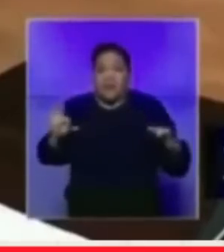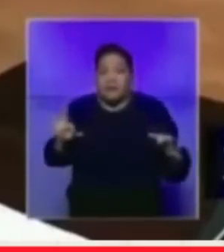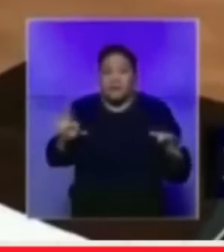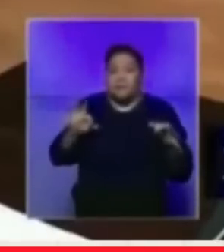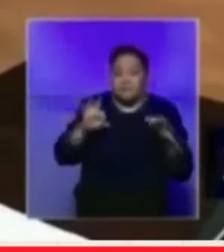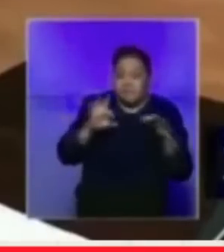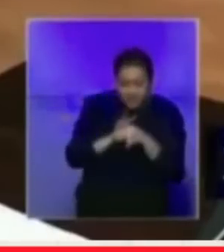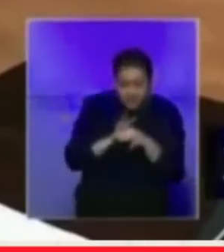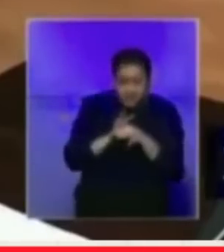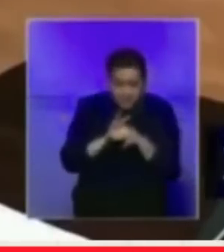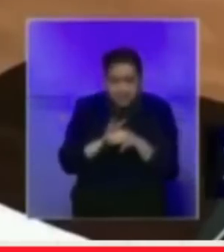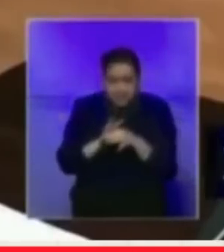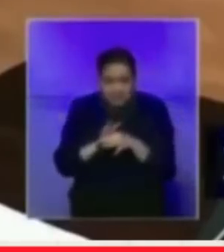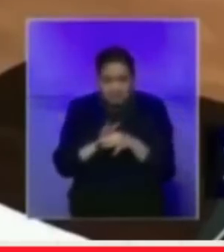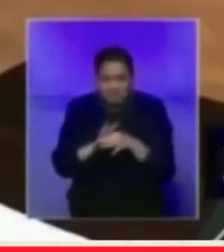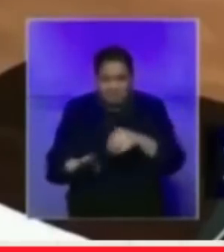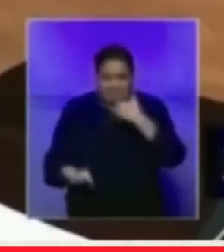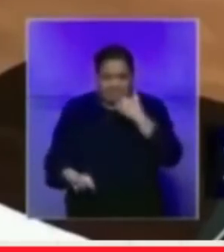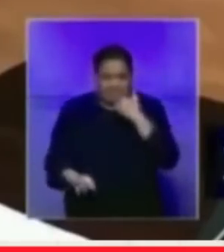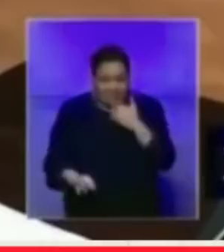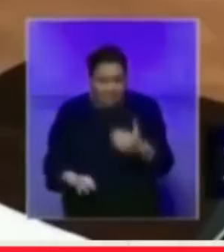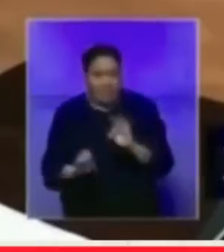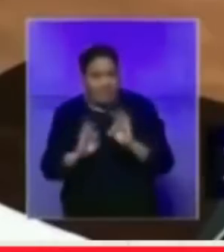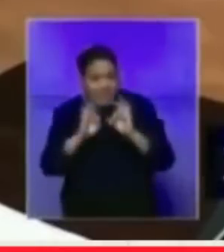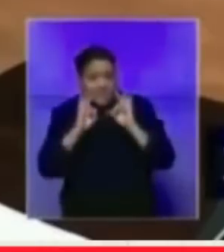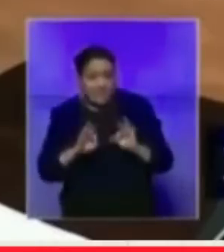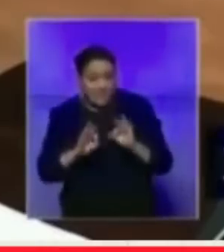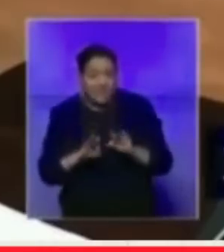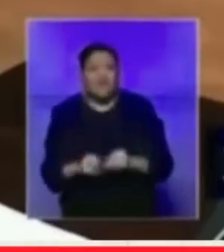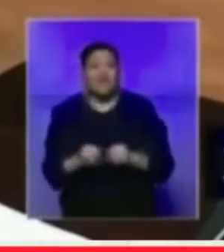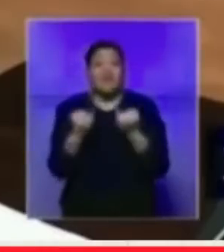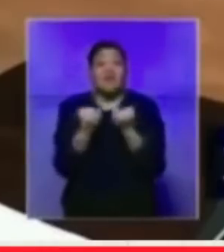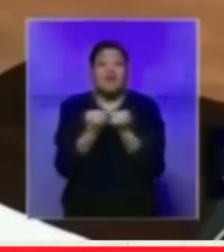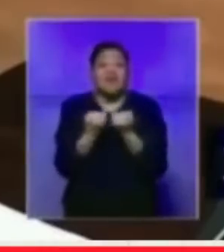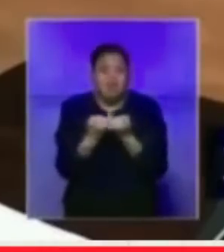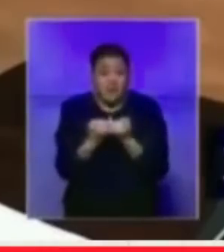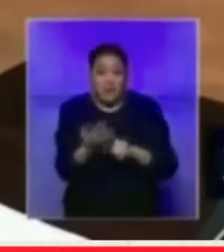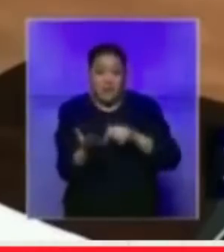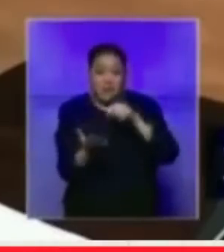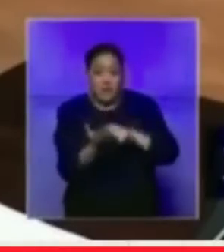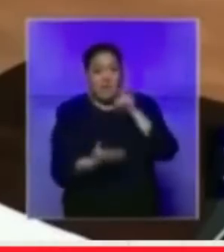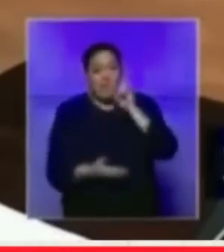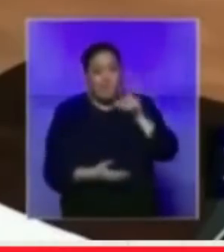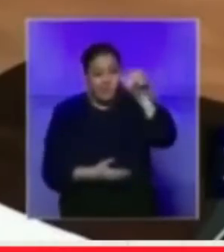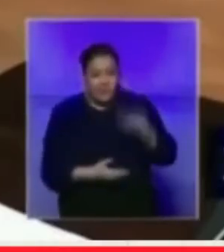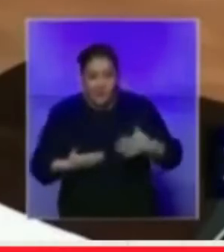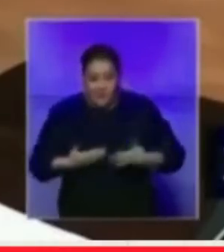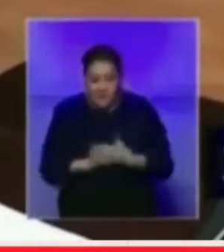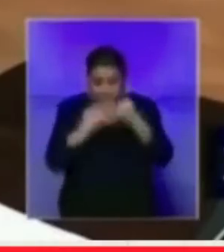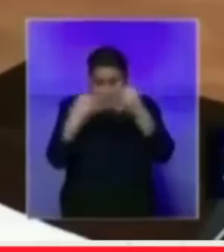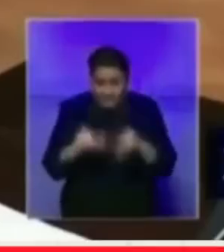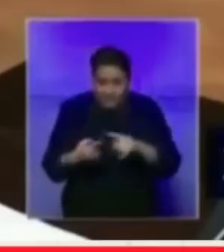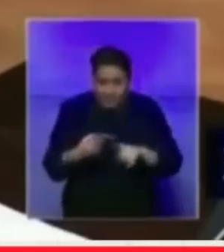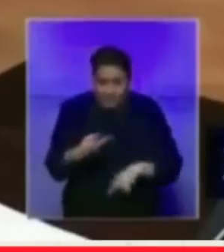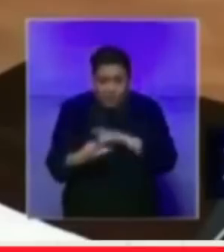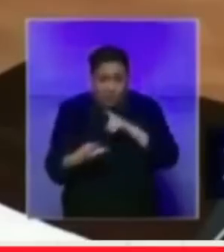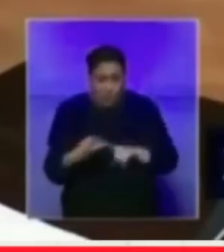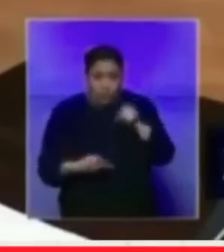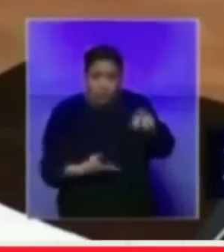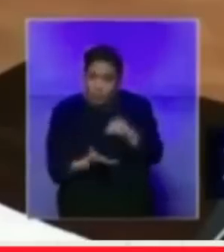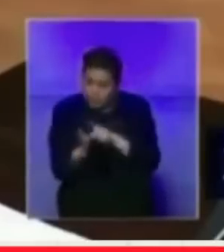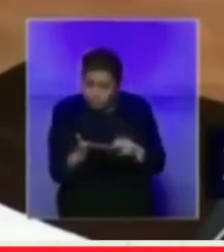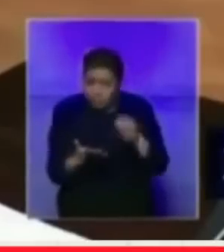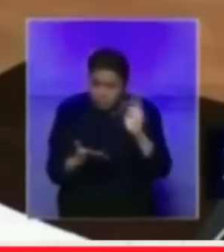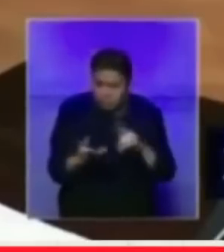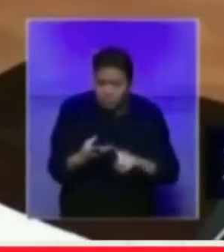Mexicanos, tal como se verá a continuación. Quedó acreditada que es ciudadana mexicana, está en pleno goce de sus